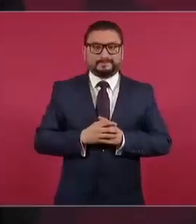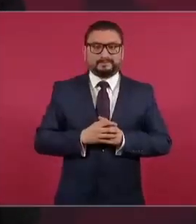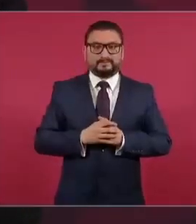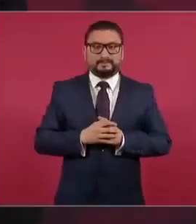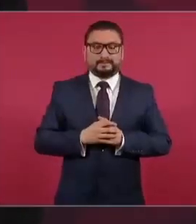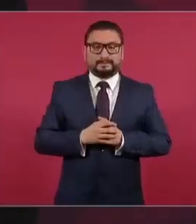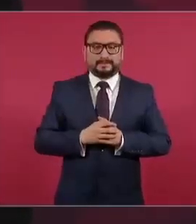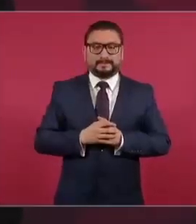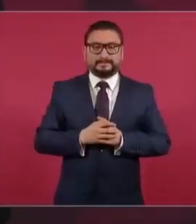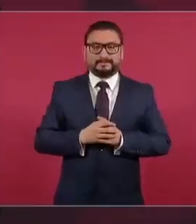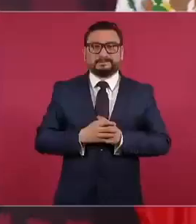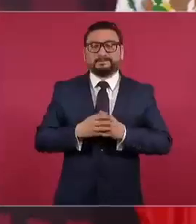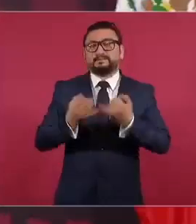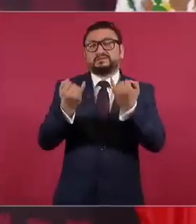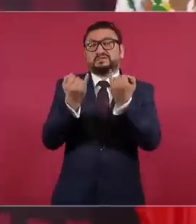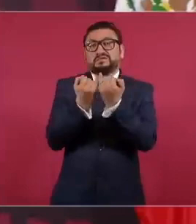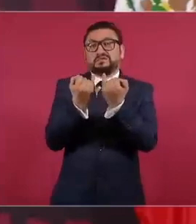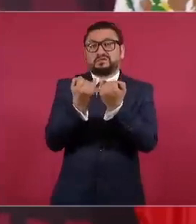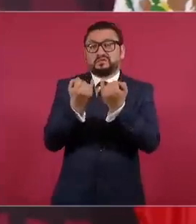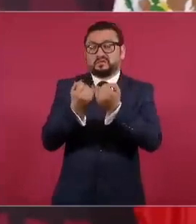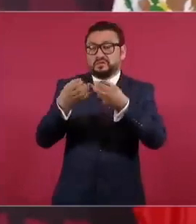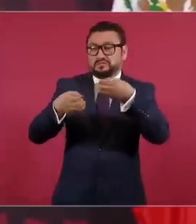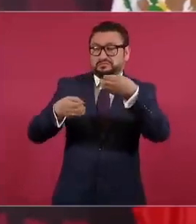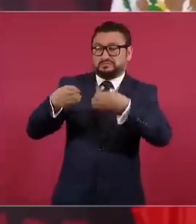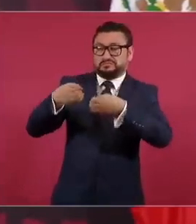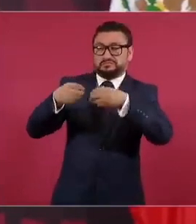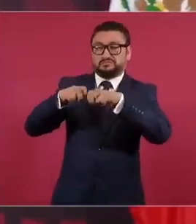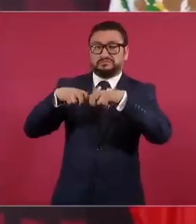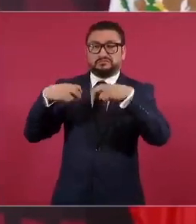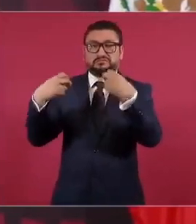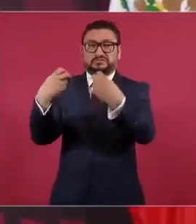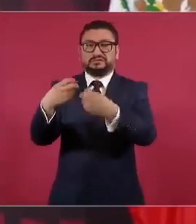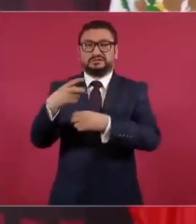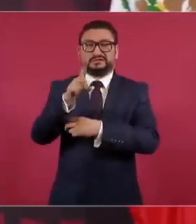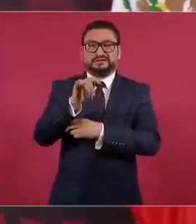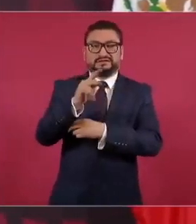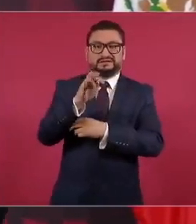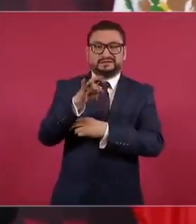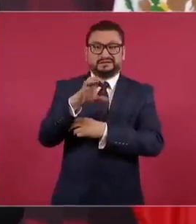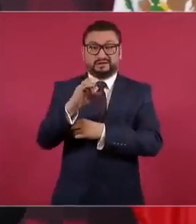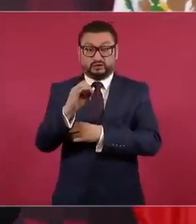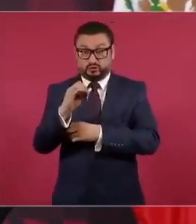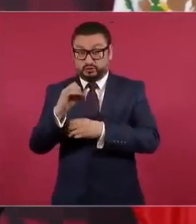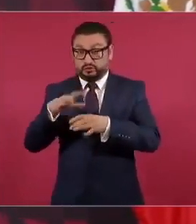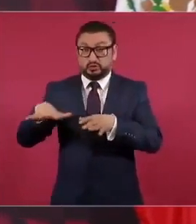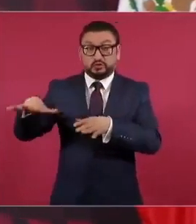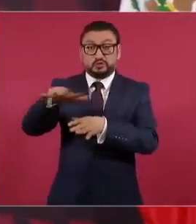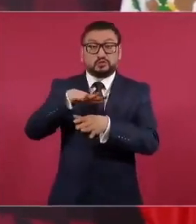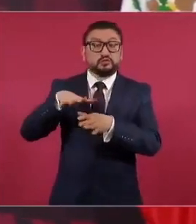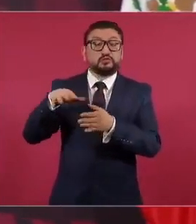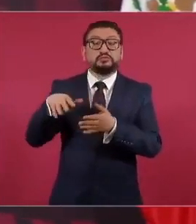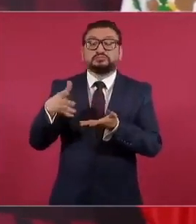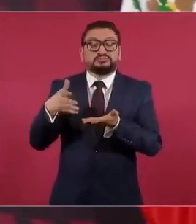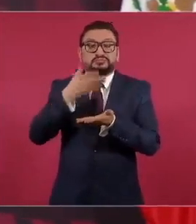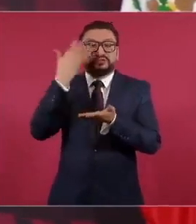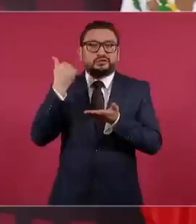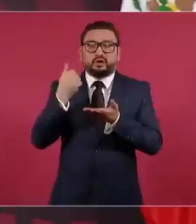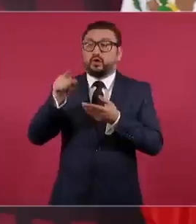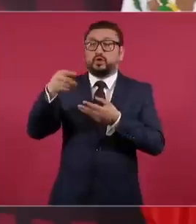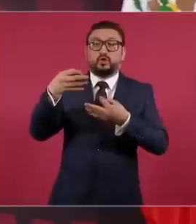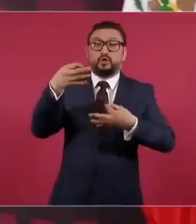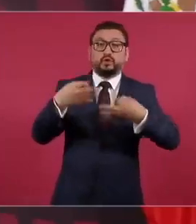los magistrados de distrito, ni mucho menos el nombre de un juez